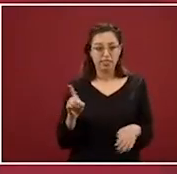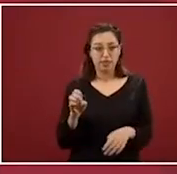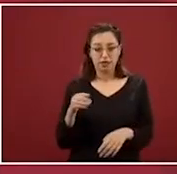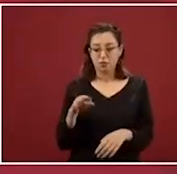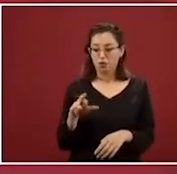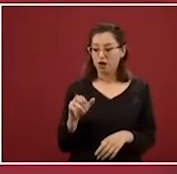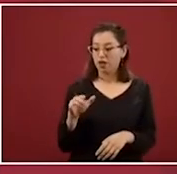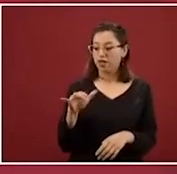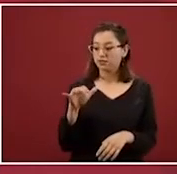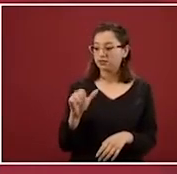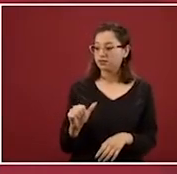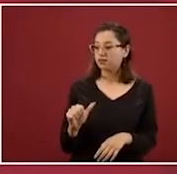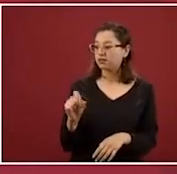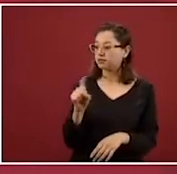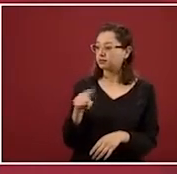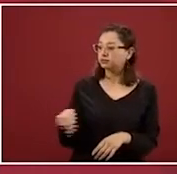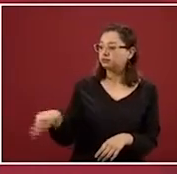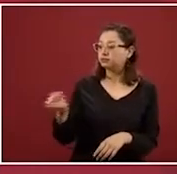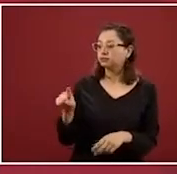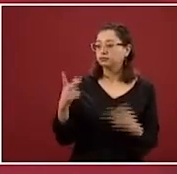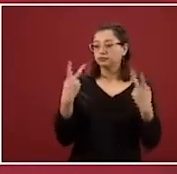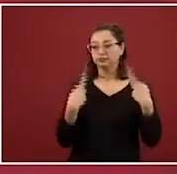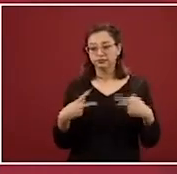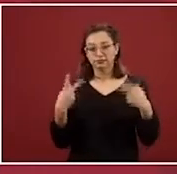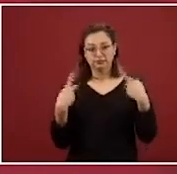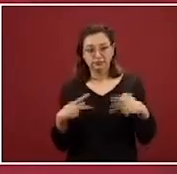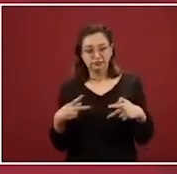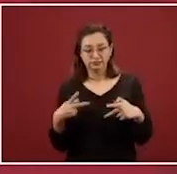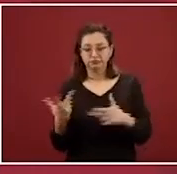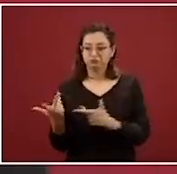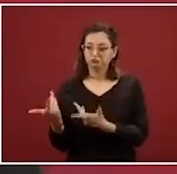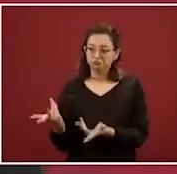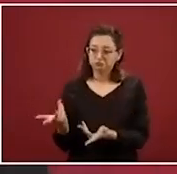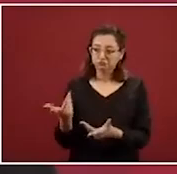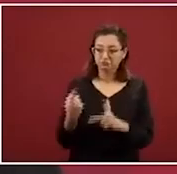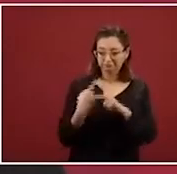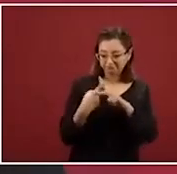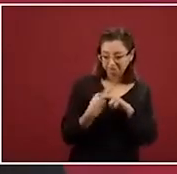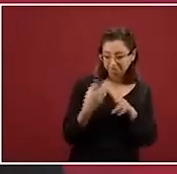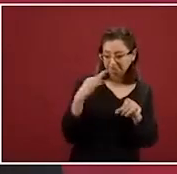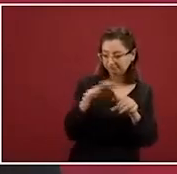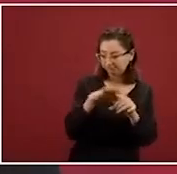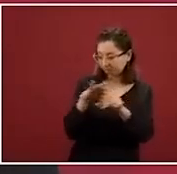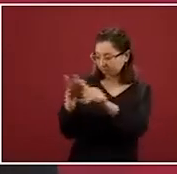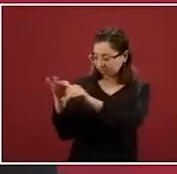los trabajadores en ese recuento van a decidir.